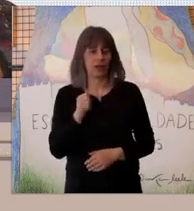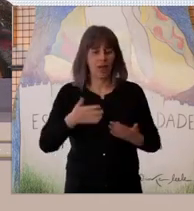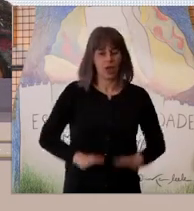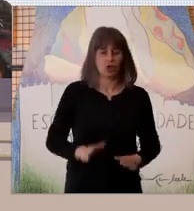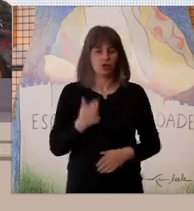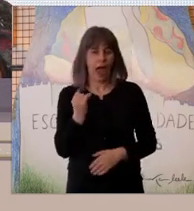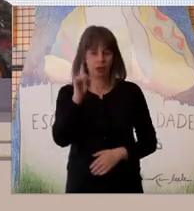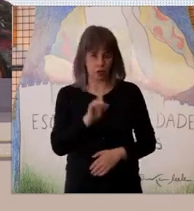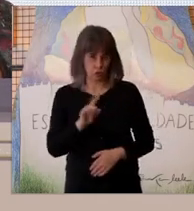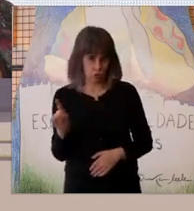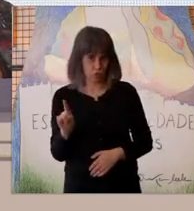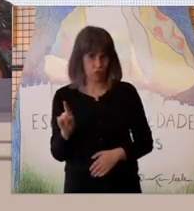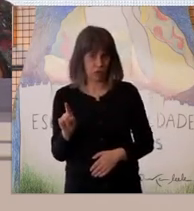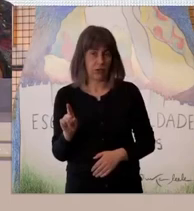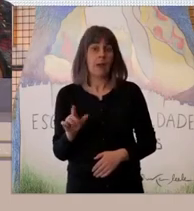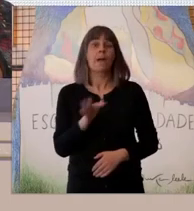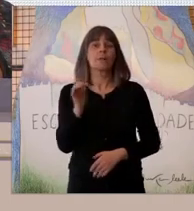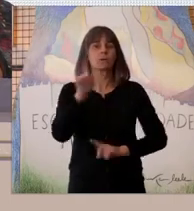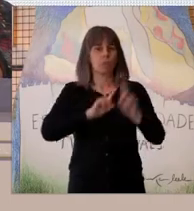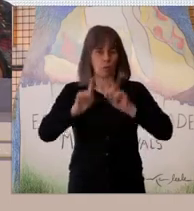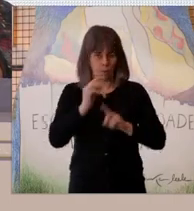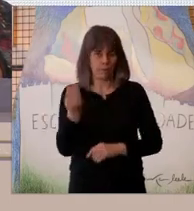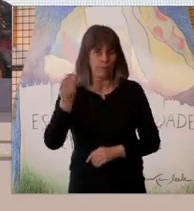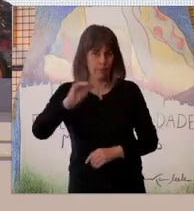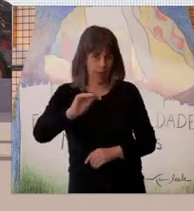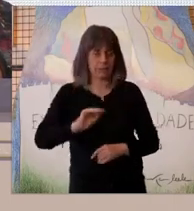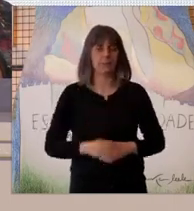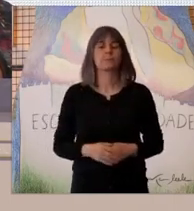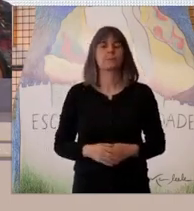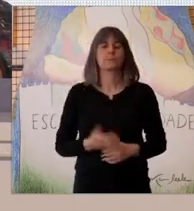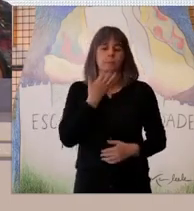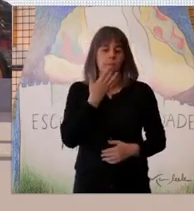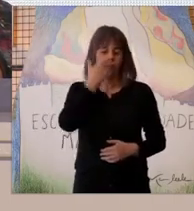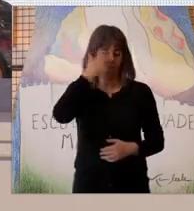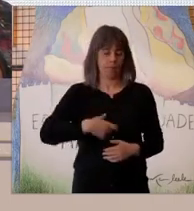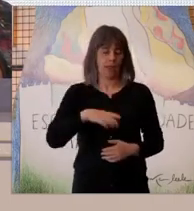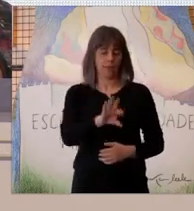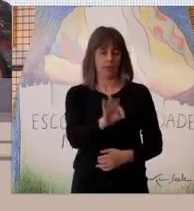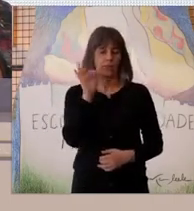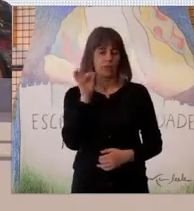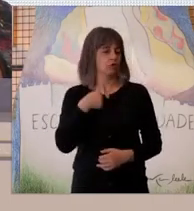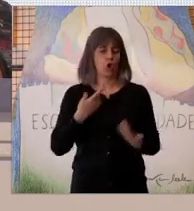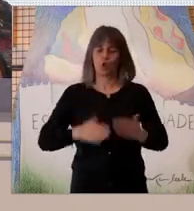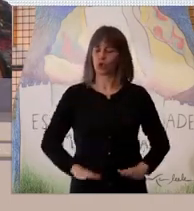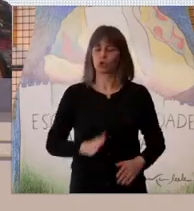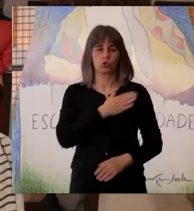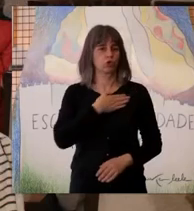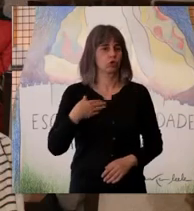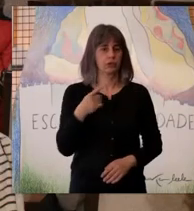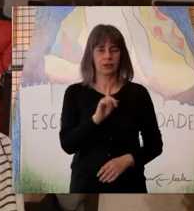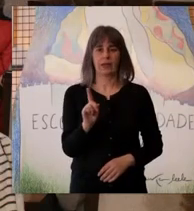experiencia que yo tengo con un problema añadido cuando tú decides no tener hijos y esa